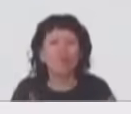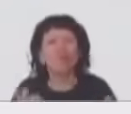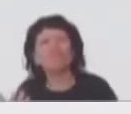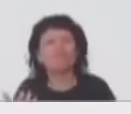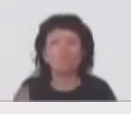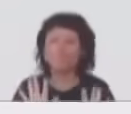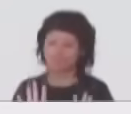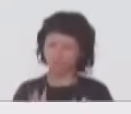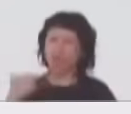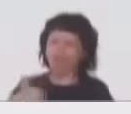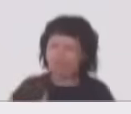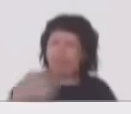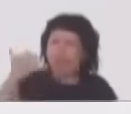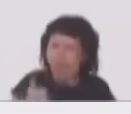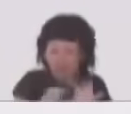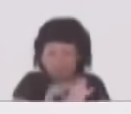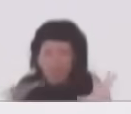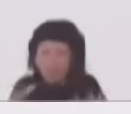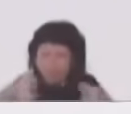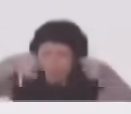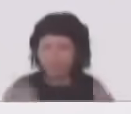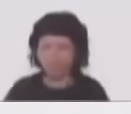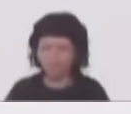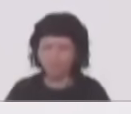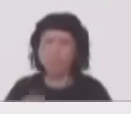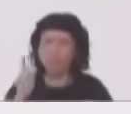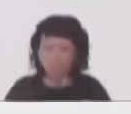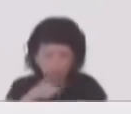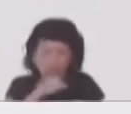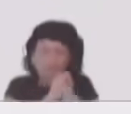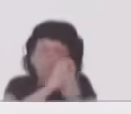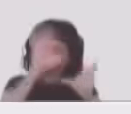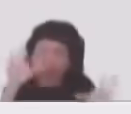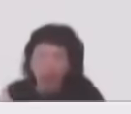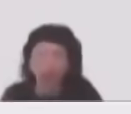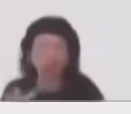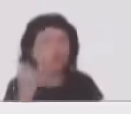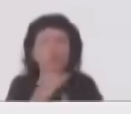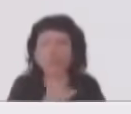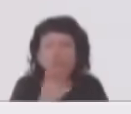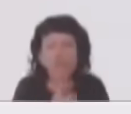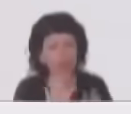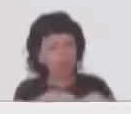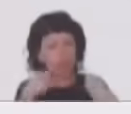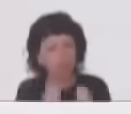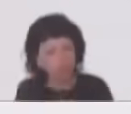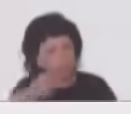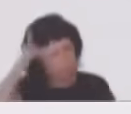fuerte, sólido y que además es transparente y respeta siempre los